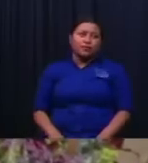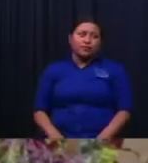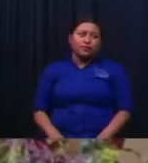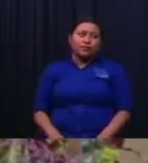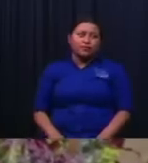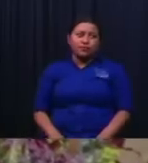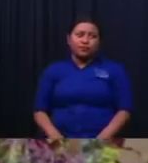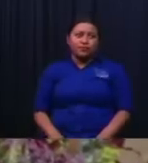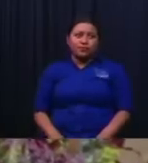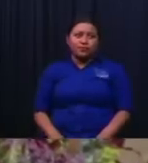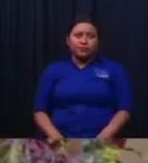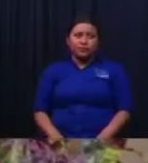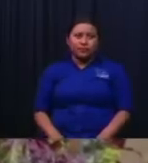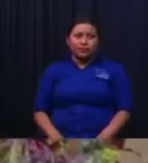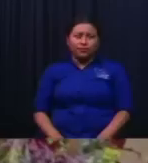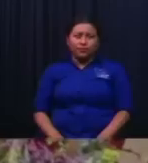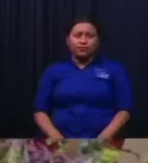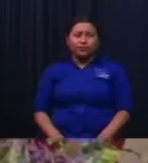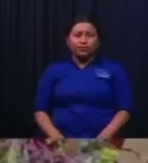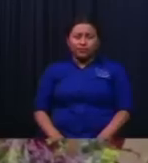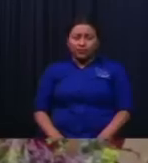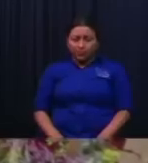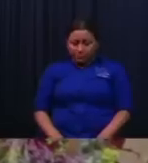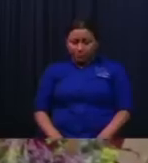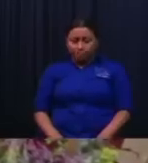Otra vez, hermano.